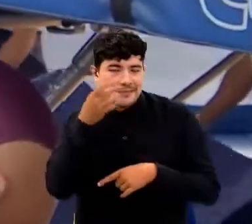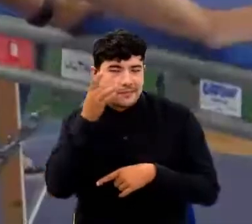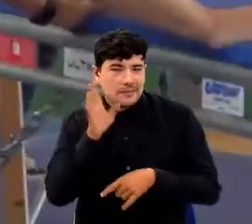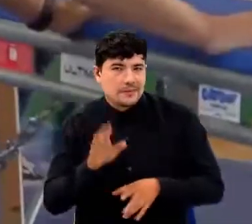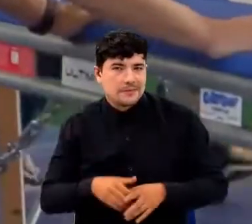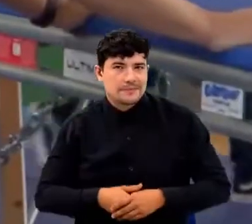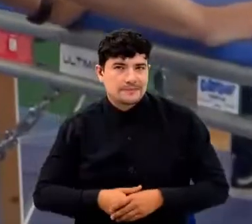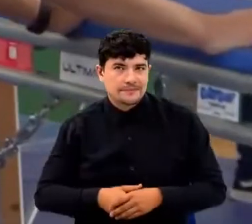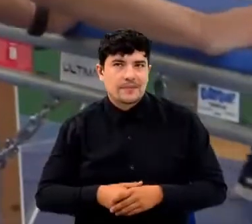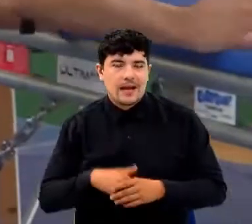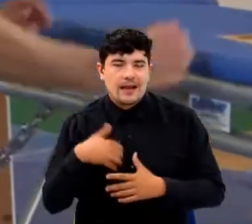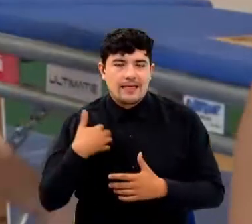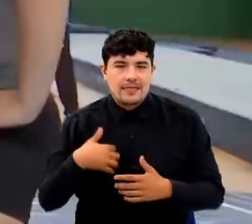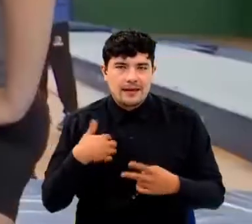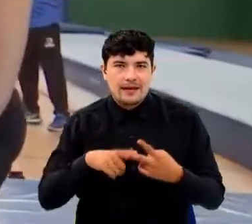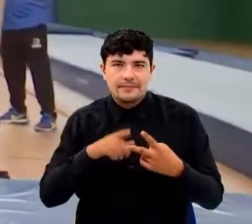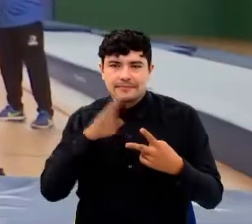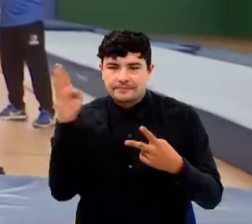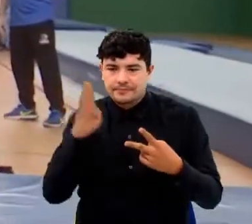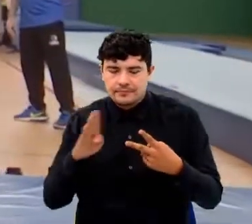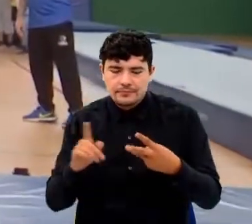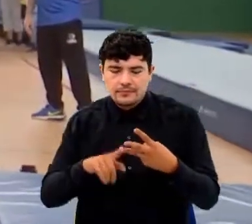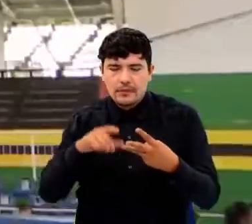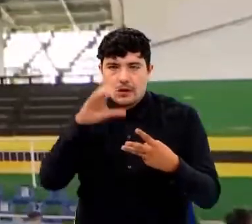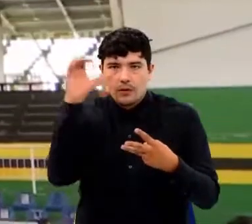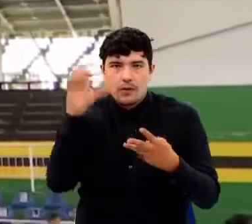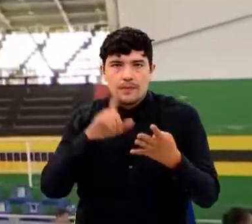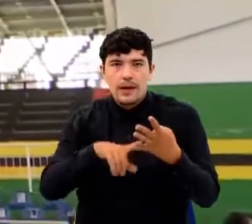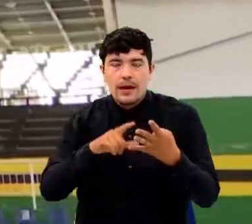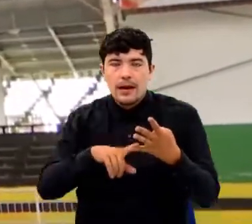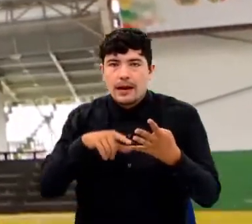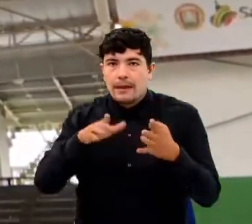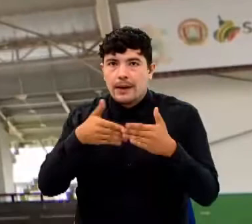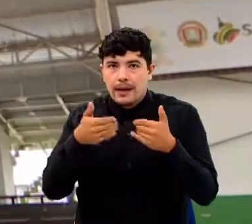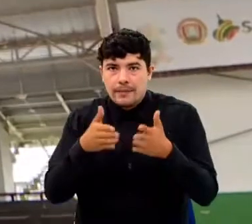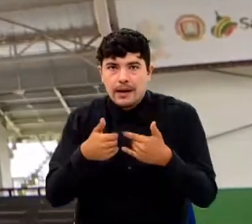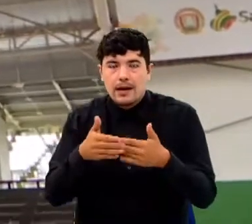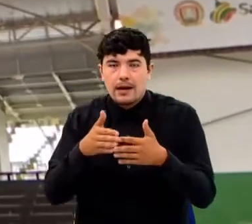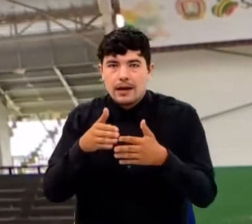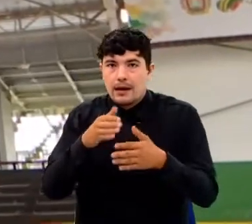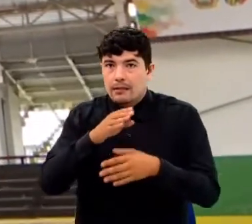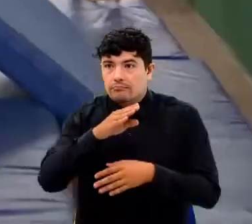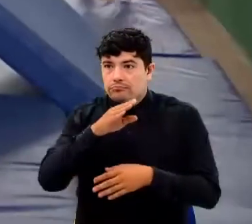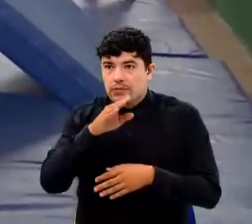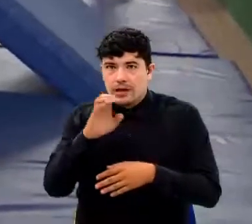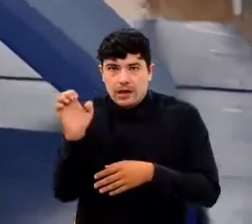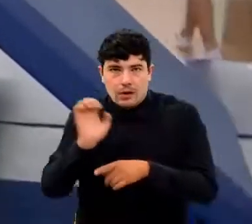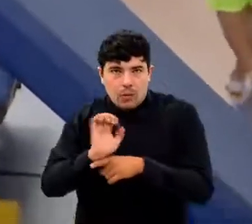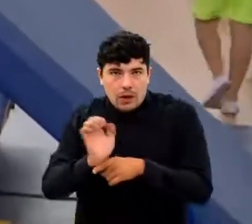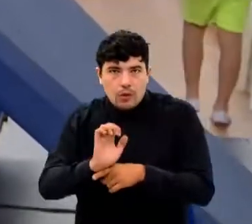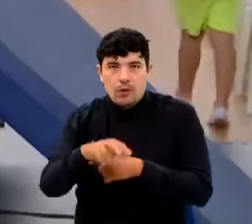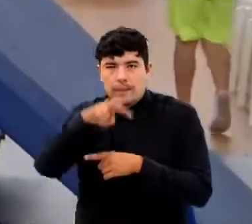de Argentina, Brasil, Colombia, Chile, Ecuador, Paraguay, Perú, Uruguay, Venezuela y Panamá mostrarán todo su talento desde